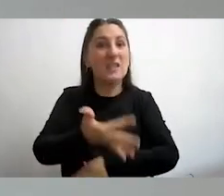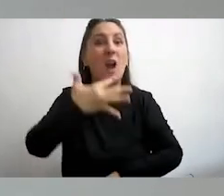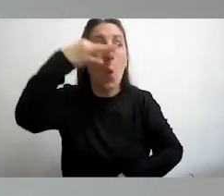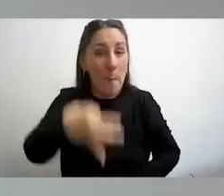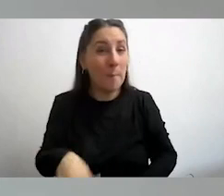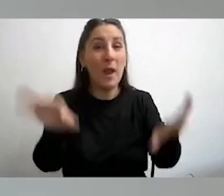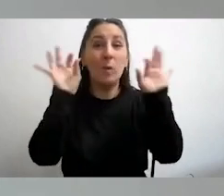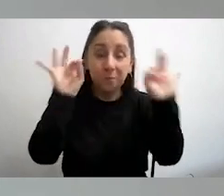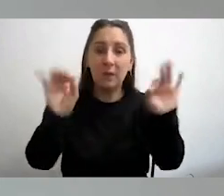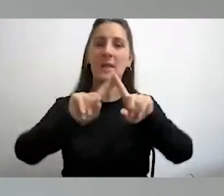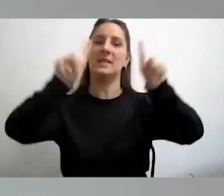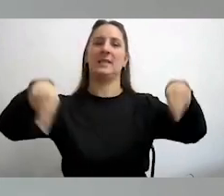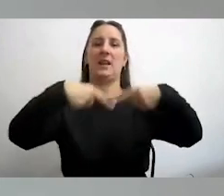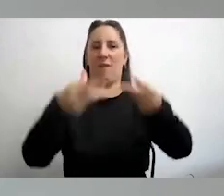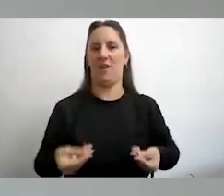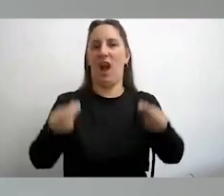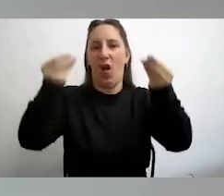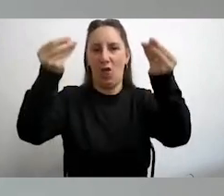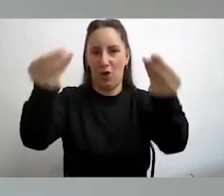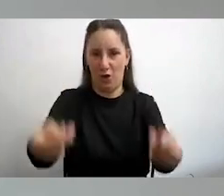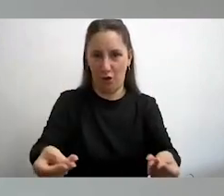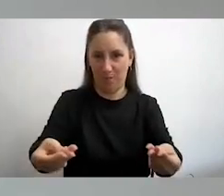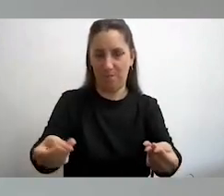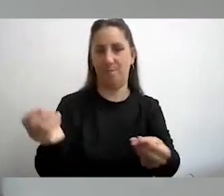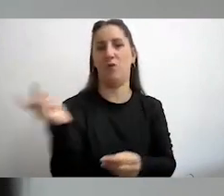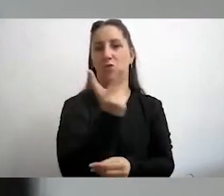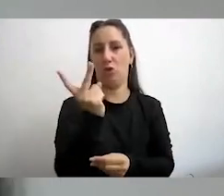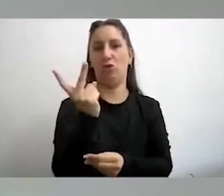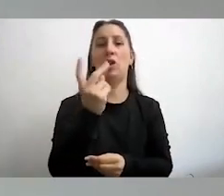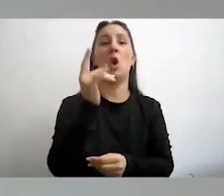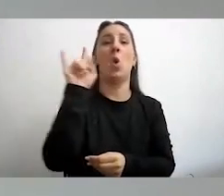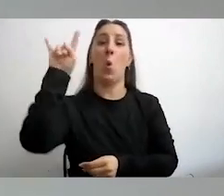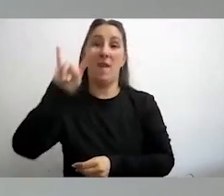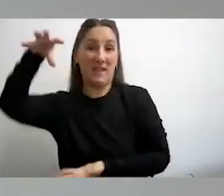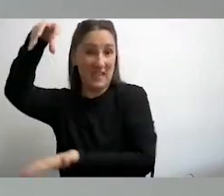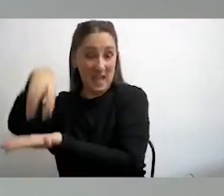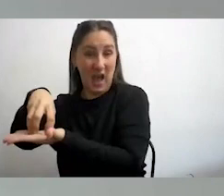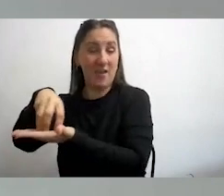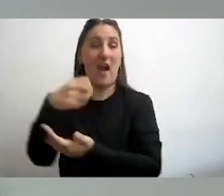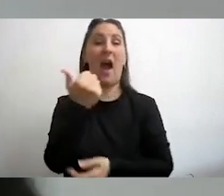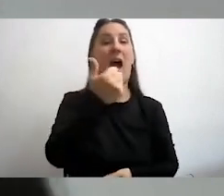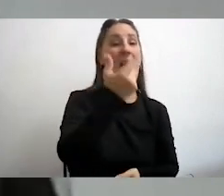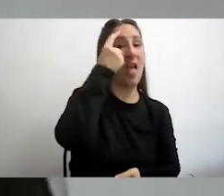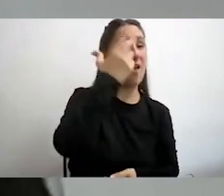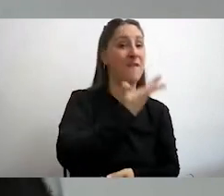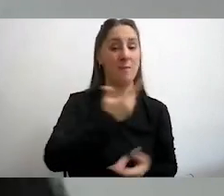un certificado entre ambas instituciones, entre la universidad y AEFI.